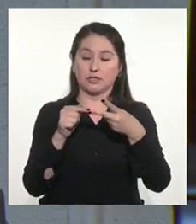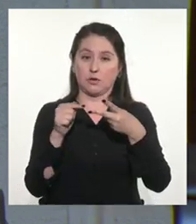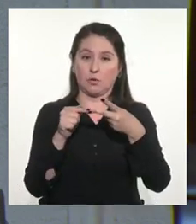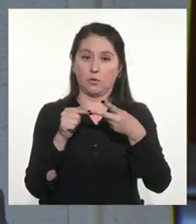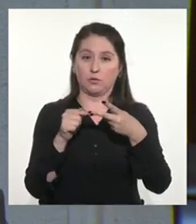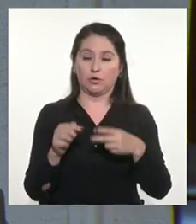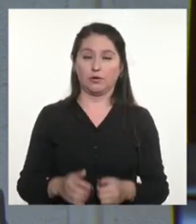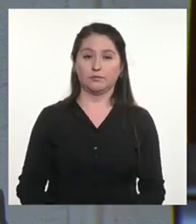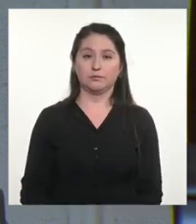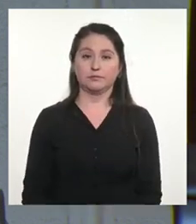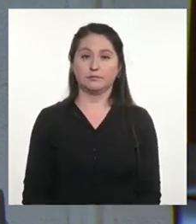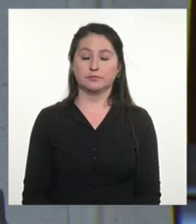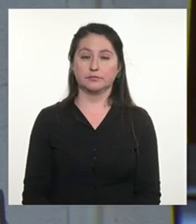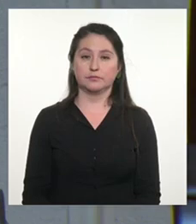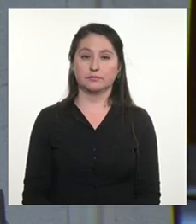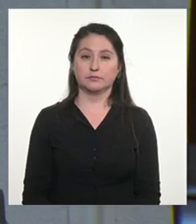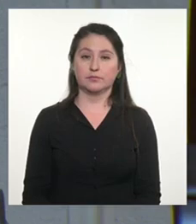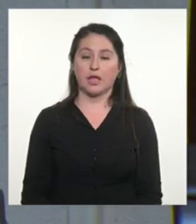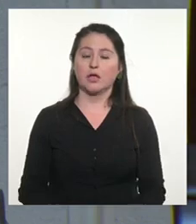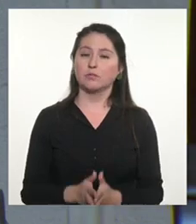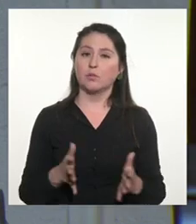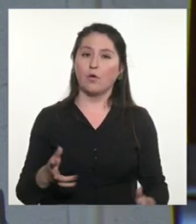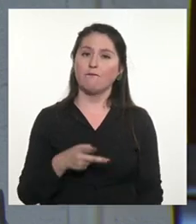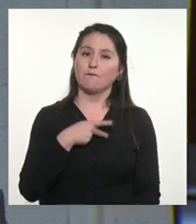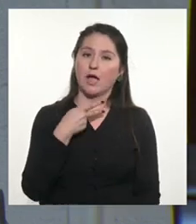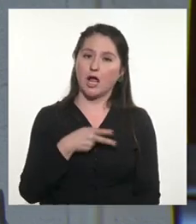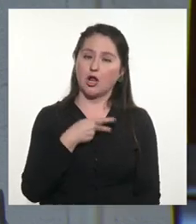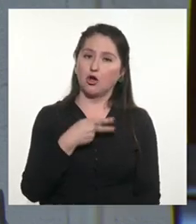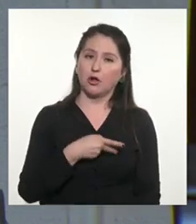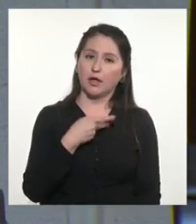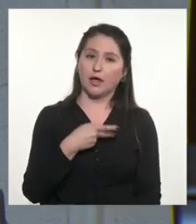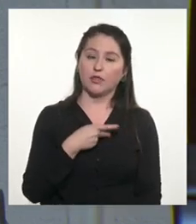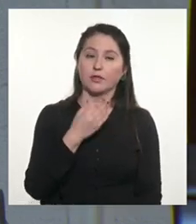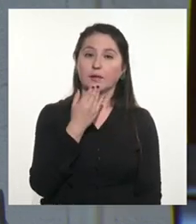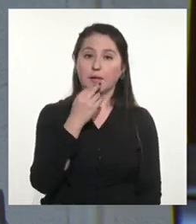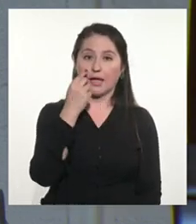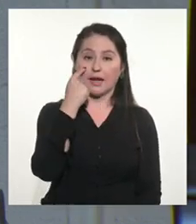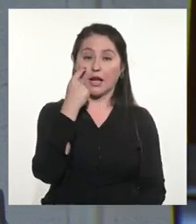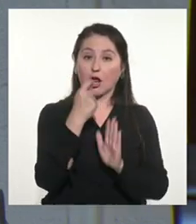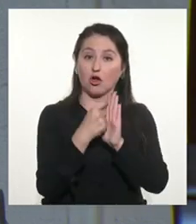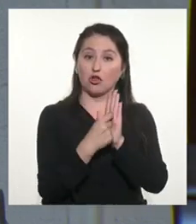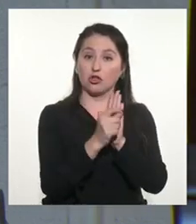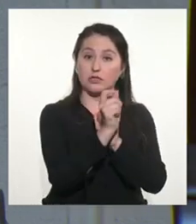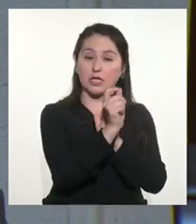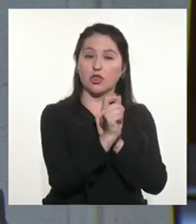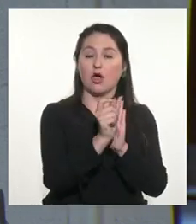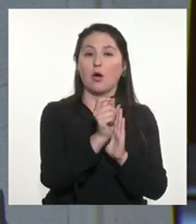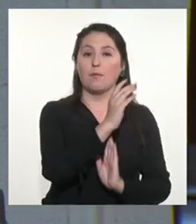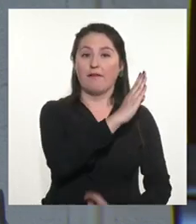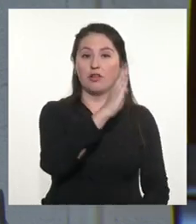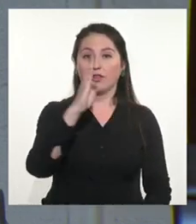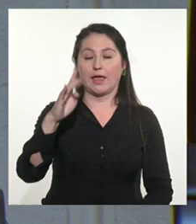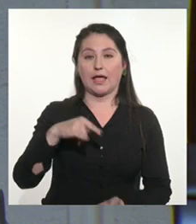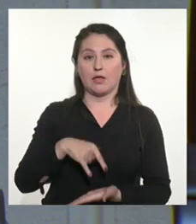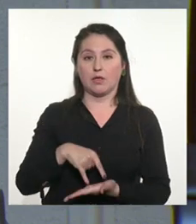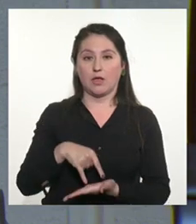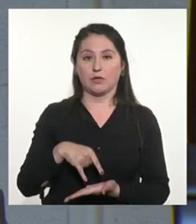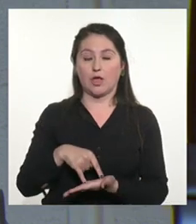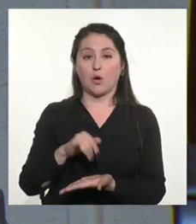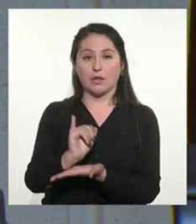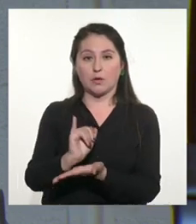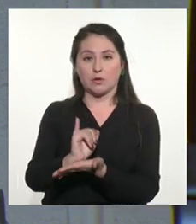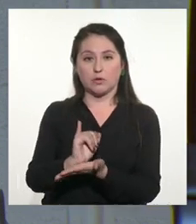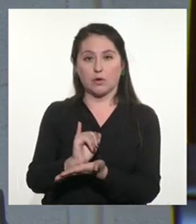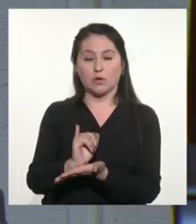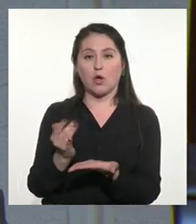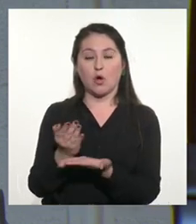muy valorado y que ha sido muy reconocido por la biblioteca del congreso que una institución que como ejecutivo